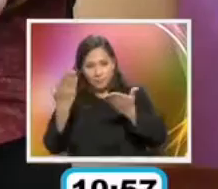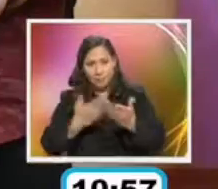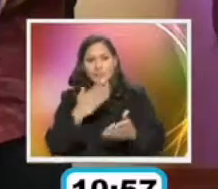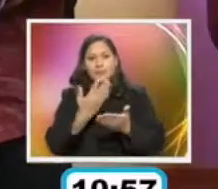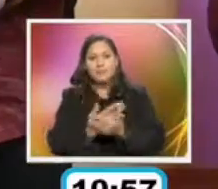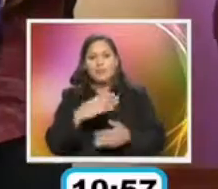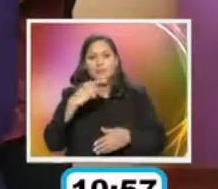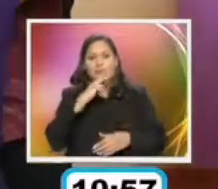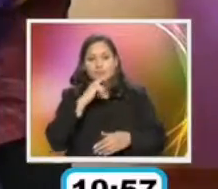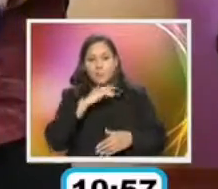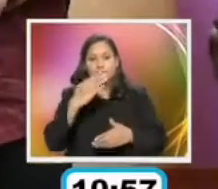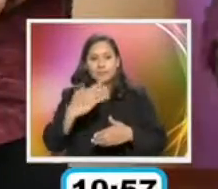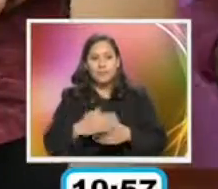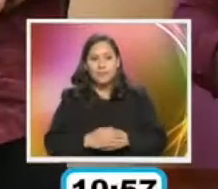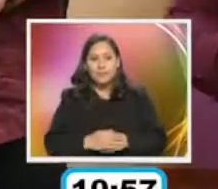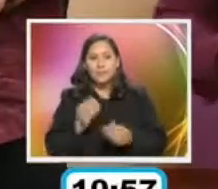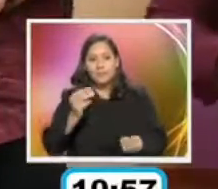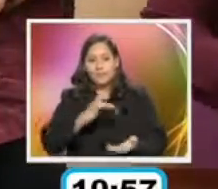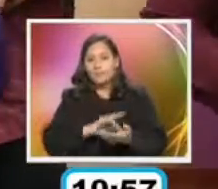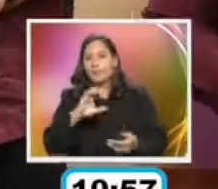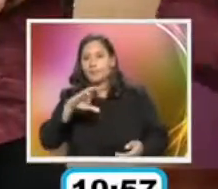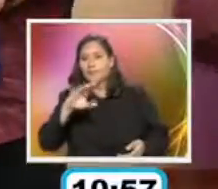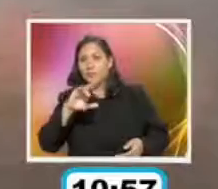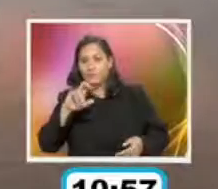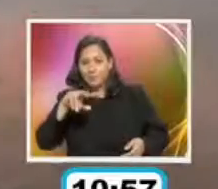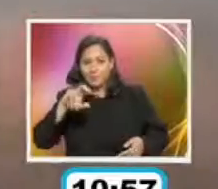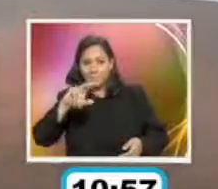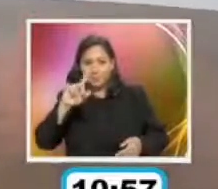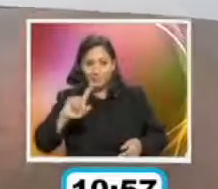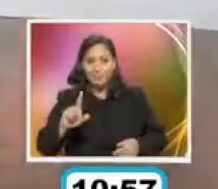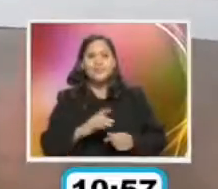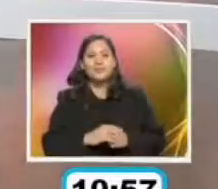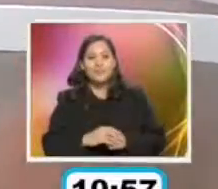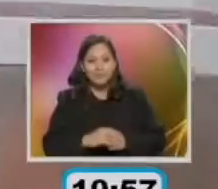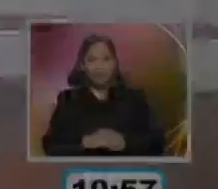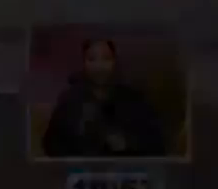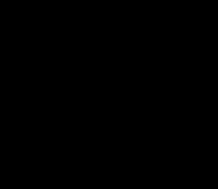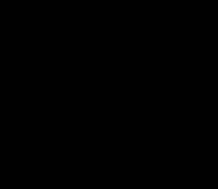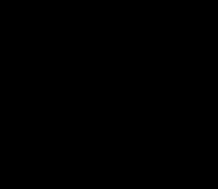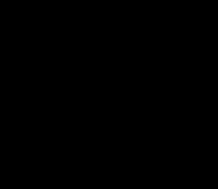muy pronto. Gracias. Muchas Muchísimas gracias. Un abrazo. Cumbia Benavides. Está bien. Buena. Y nosotros vamos a descubrir qué tenemos.